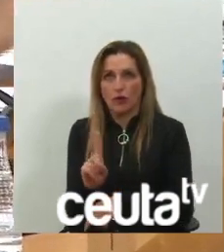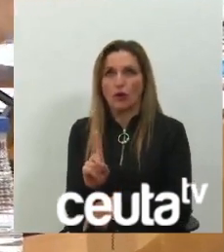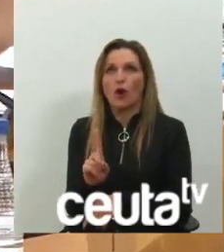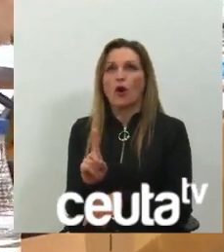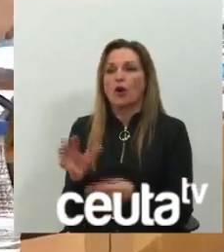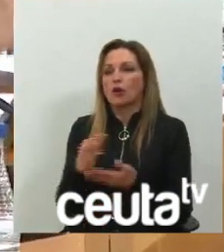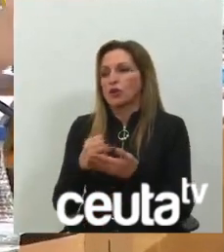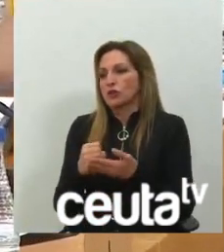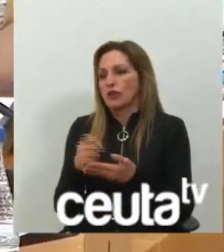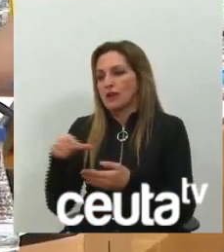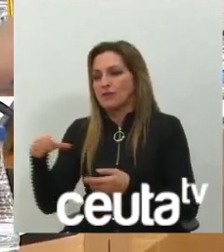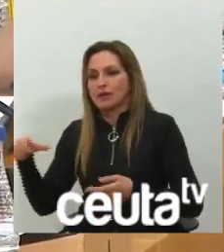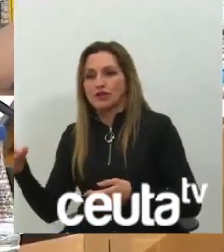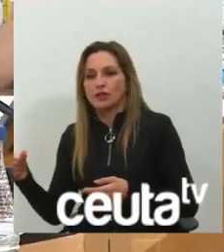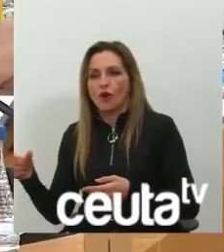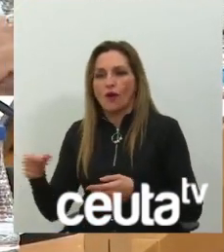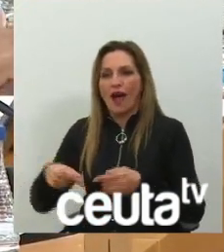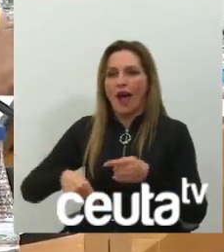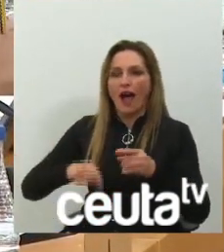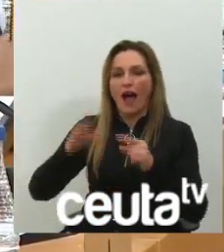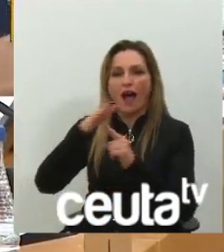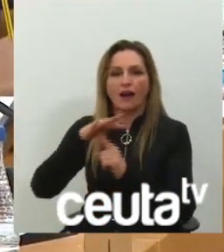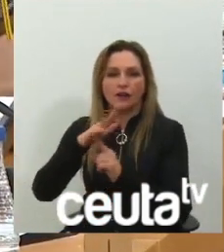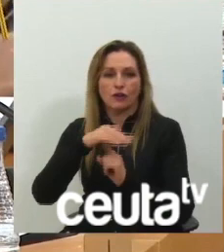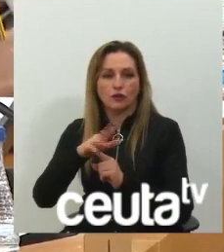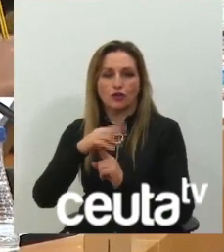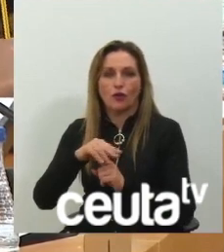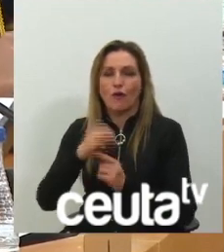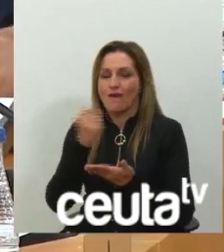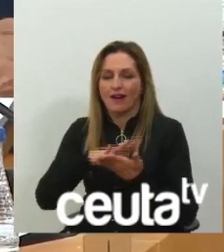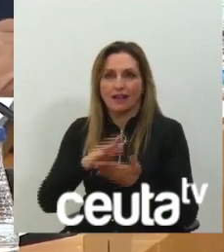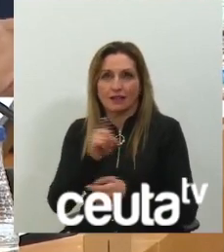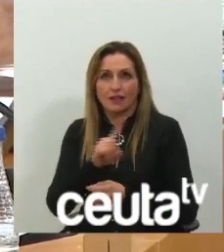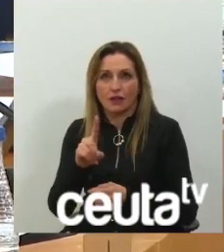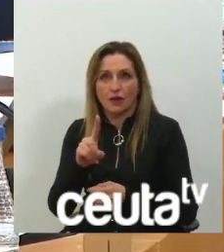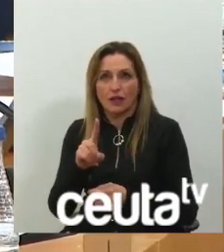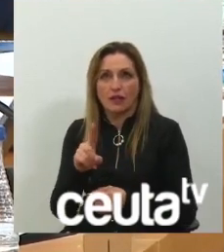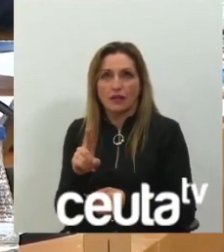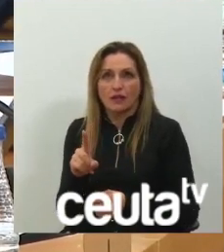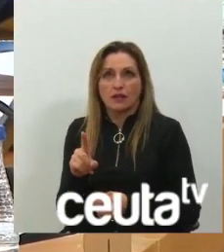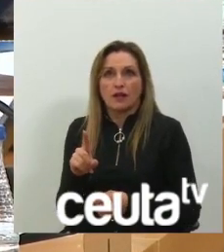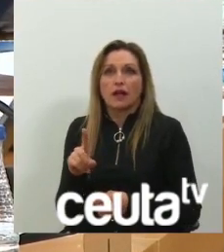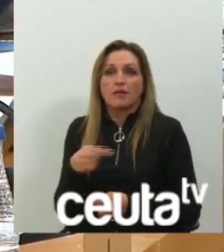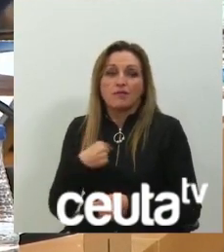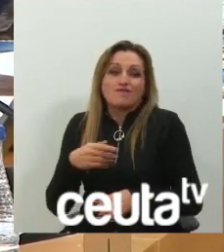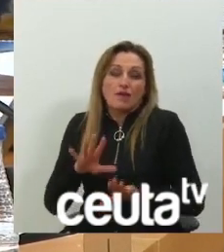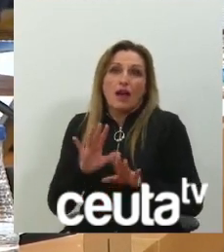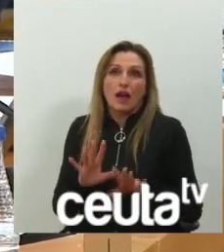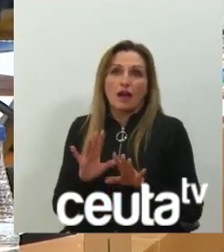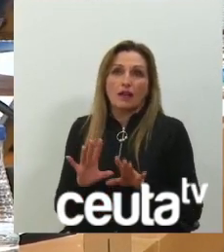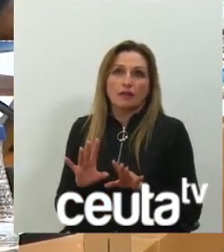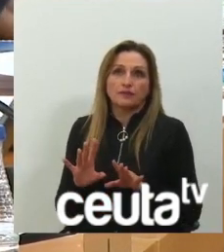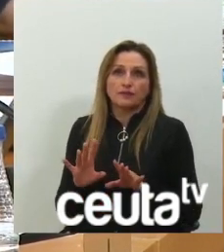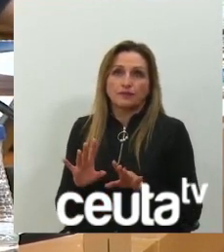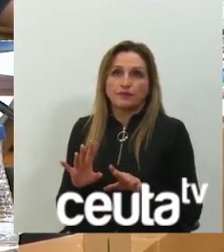el mundo pudiera subir de forma gratuita al helicóptero sería bonito pero a día de hoy sí que sí sí que consideramos que sea que